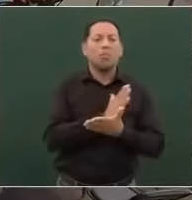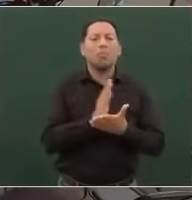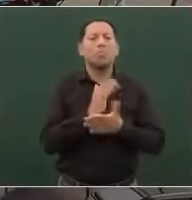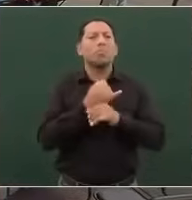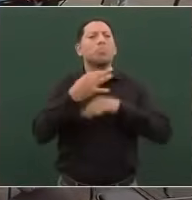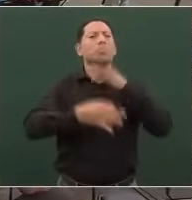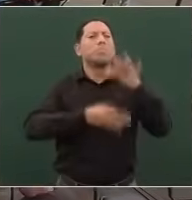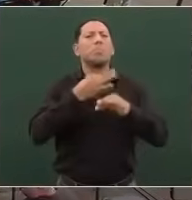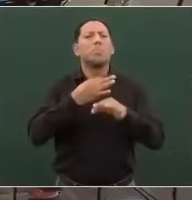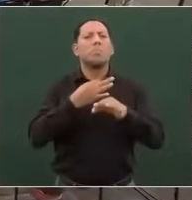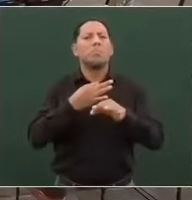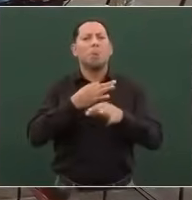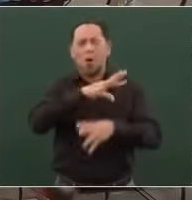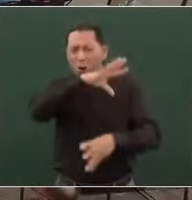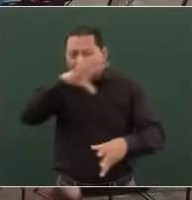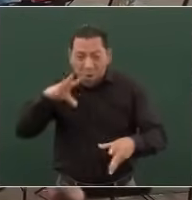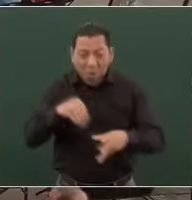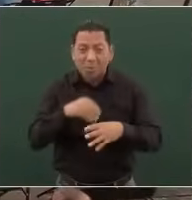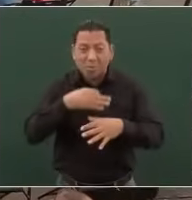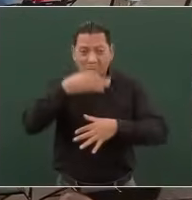saber algo